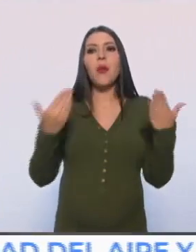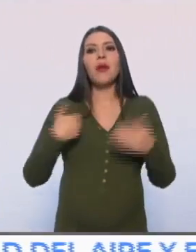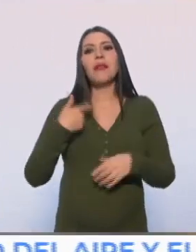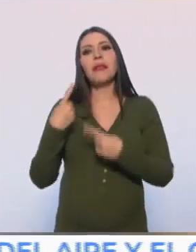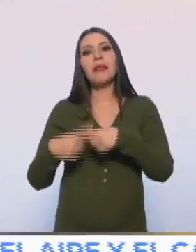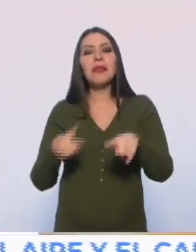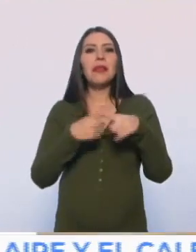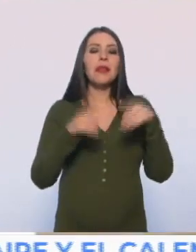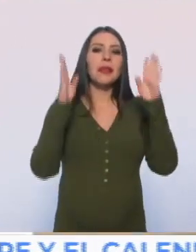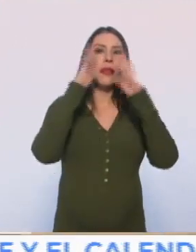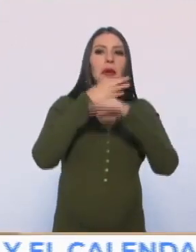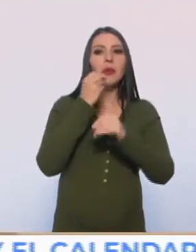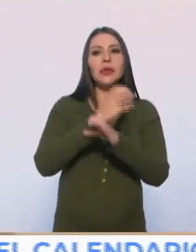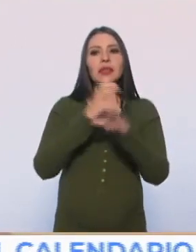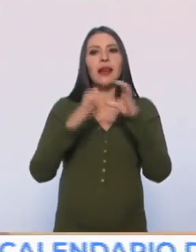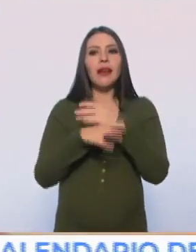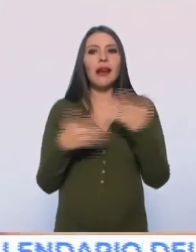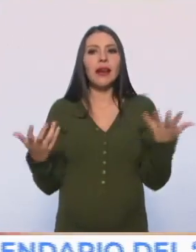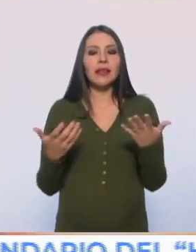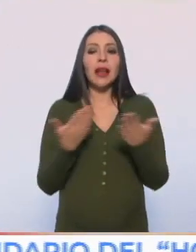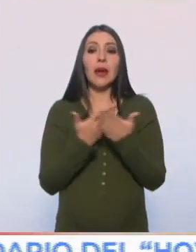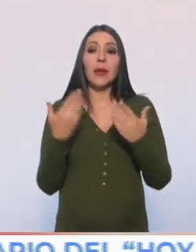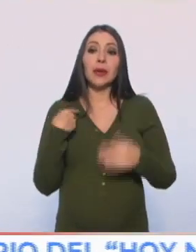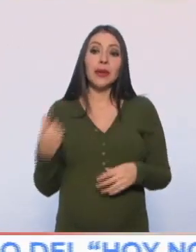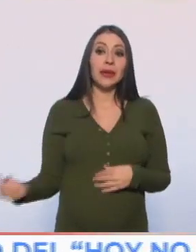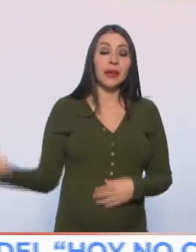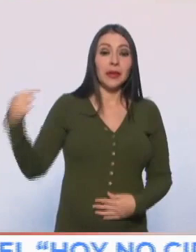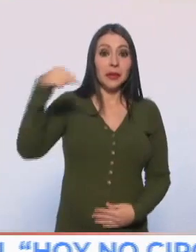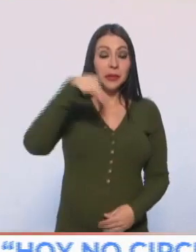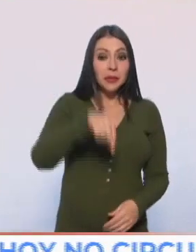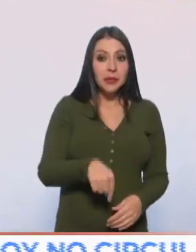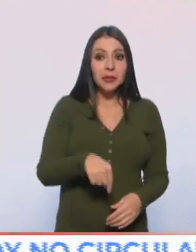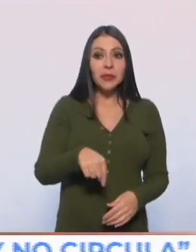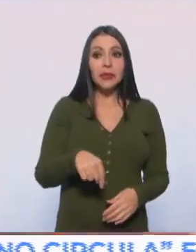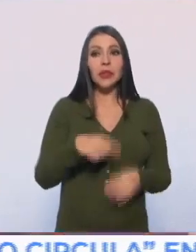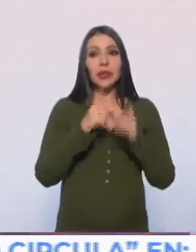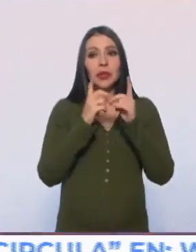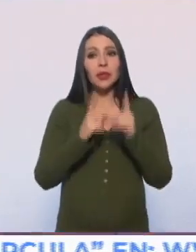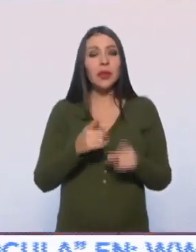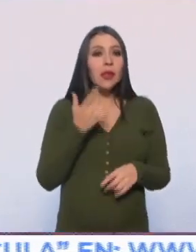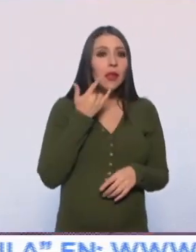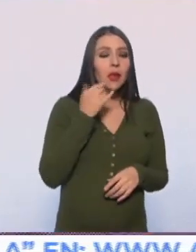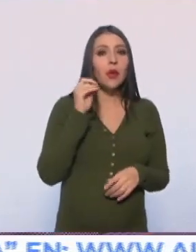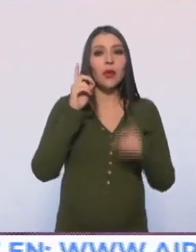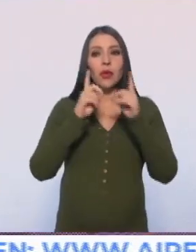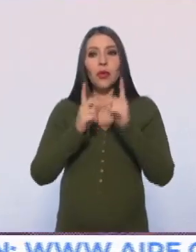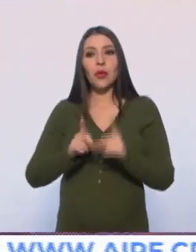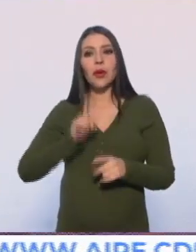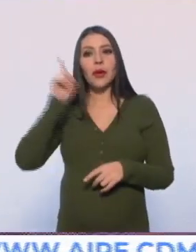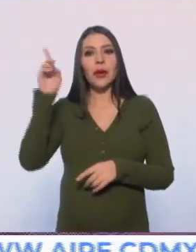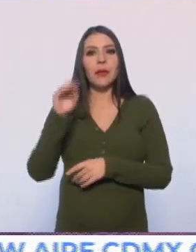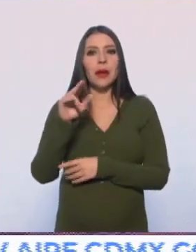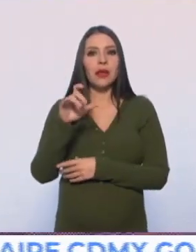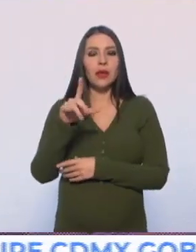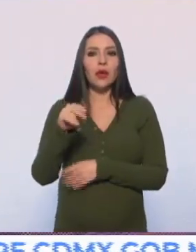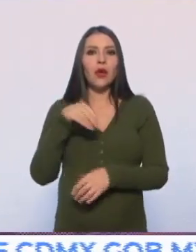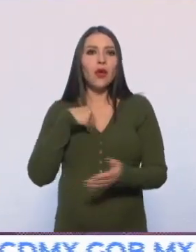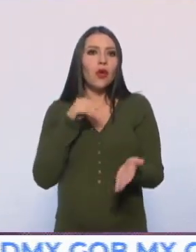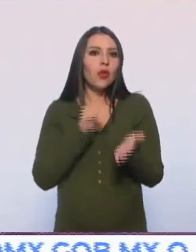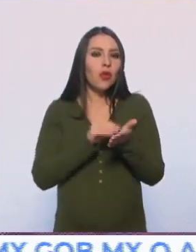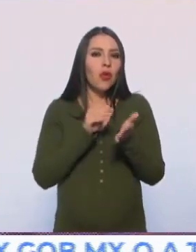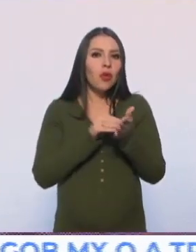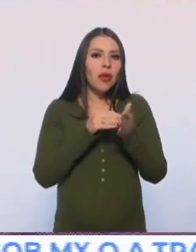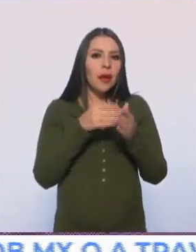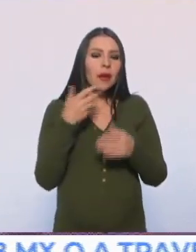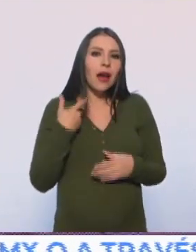cierta manera venir aquí también o estar de todo el torneo de Barcelona me hace seguir estando involucrado en el tenis, que al final